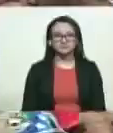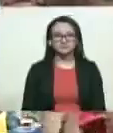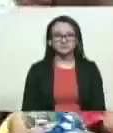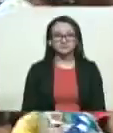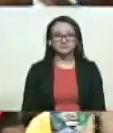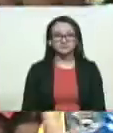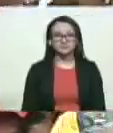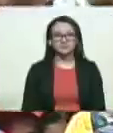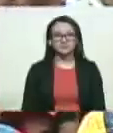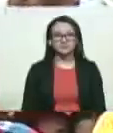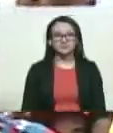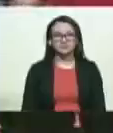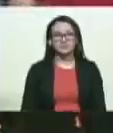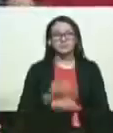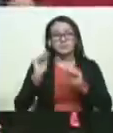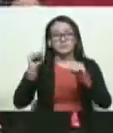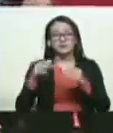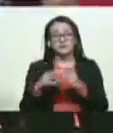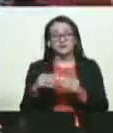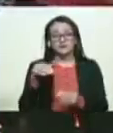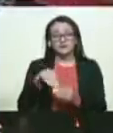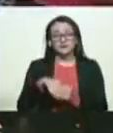yo los llamo a votar